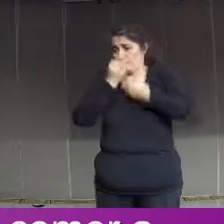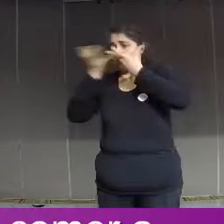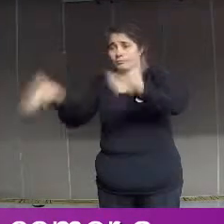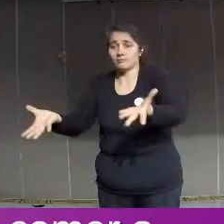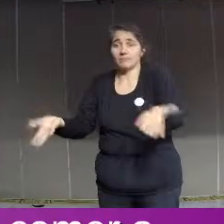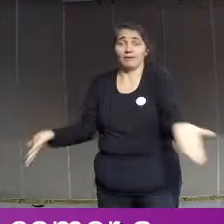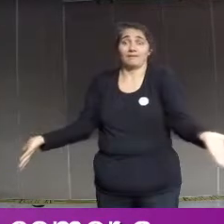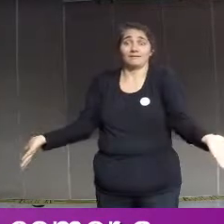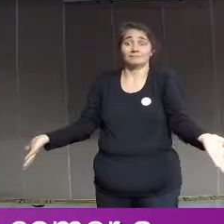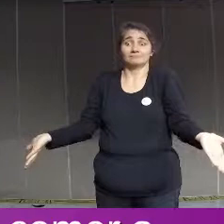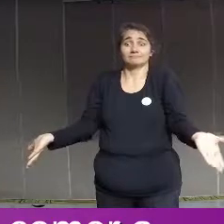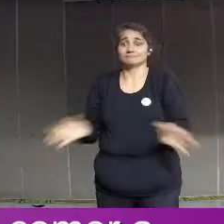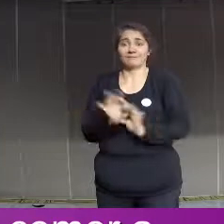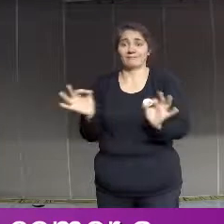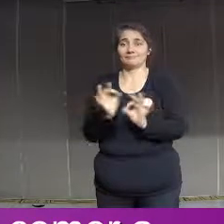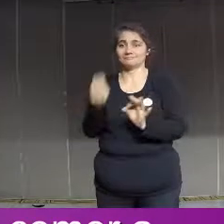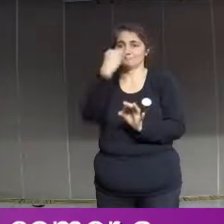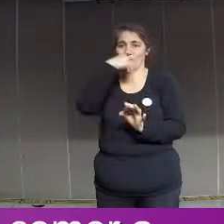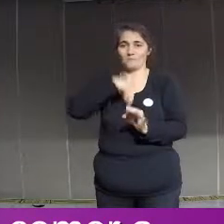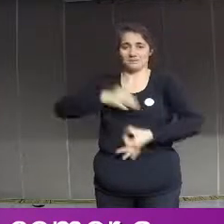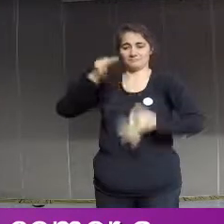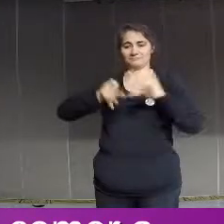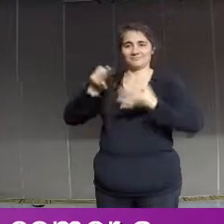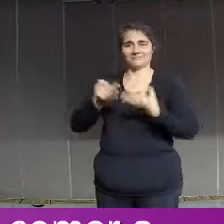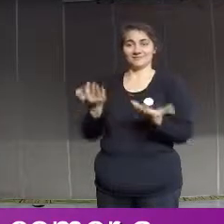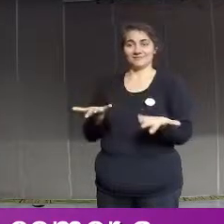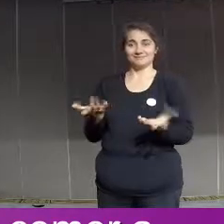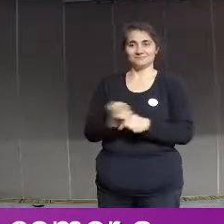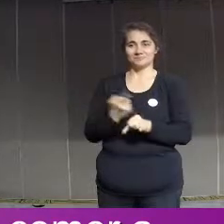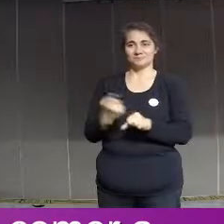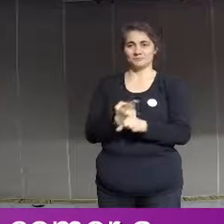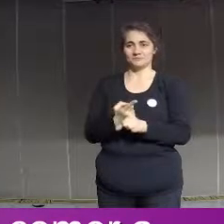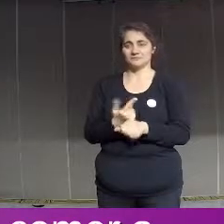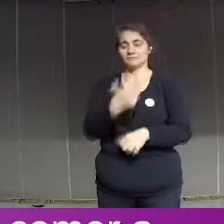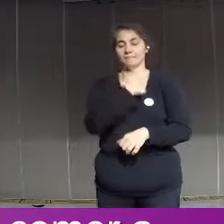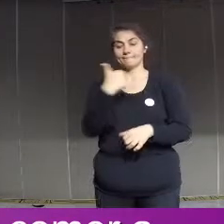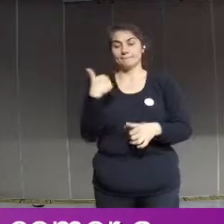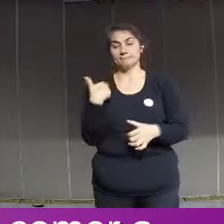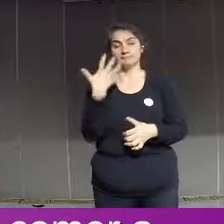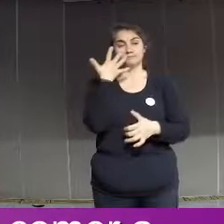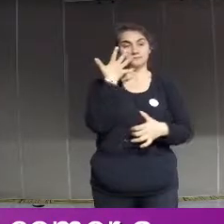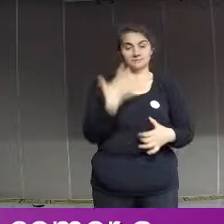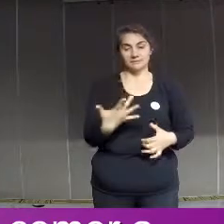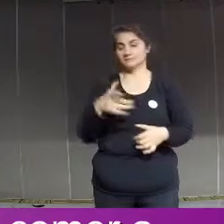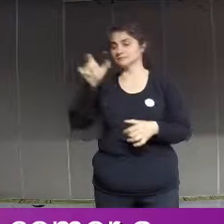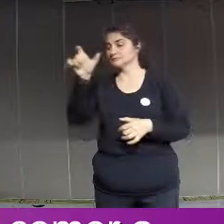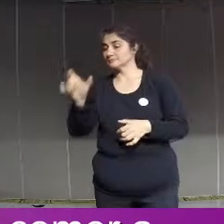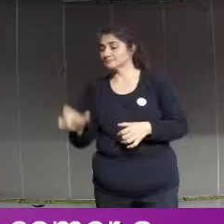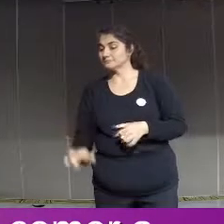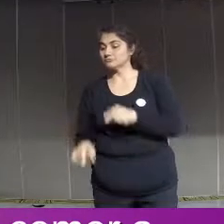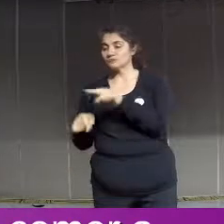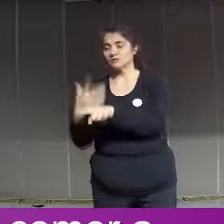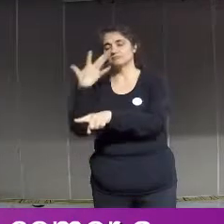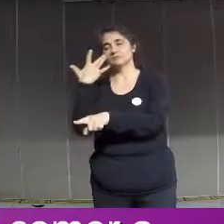se fatiga, se cansa, se agota el paciente, se agota la mamá y eso no es una alimentación, no es